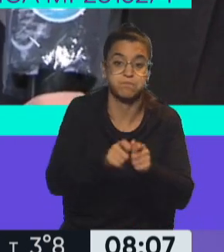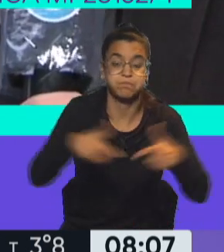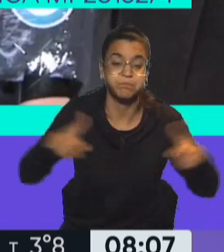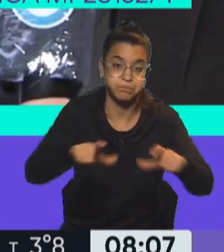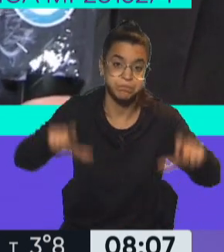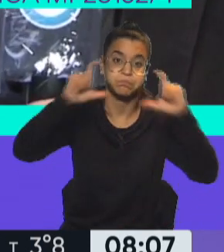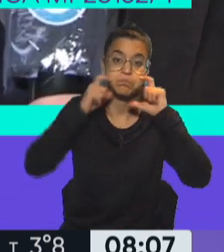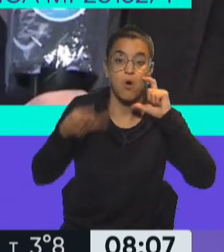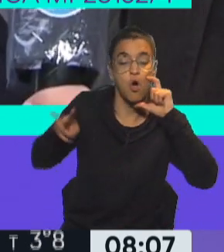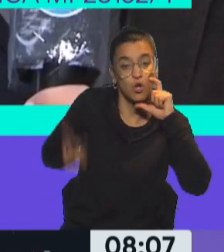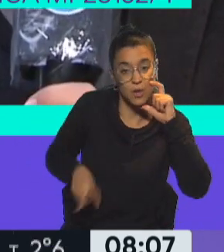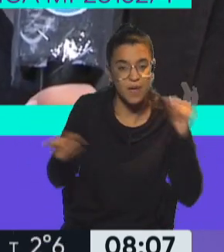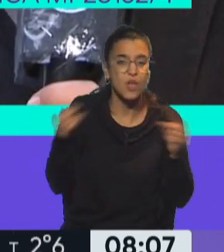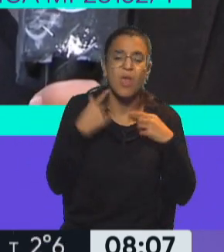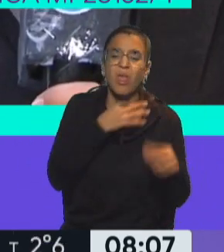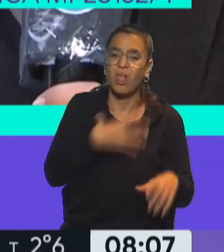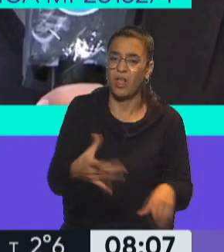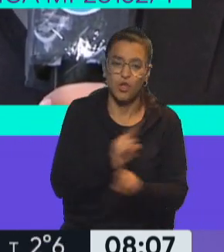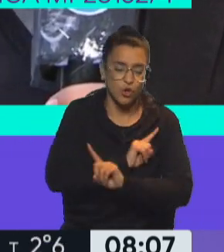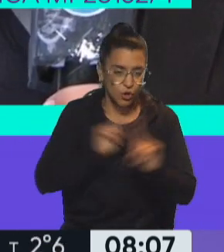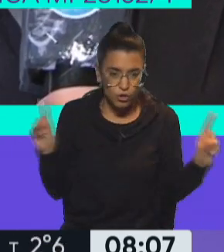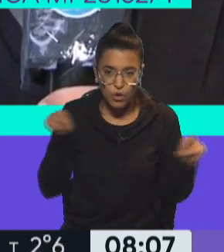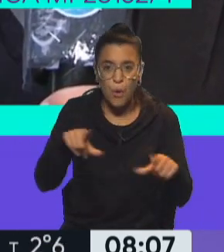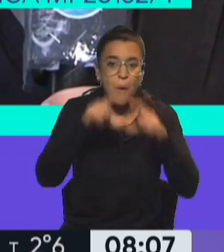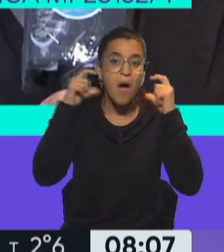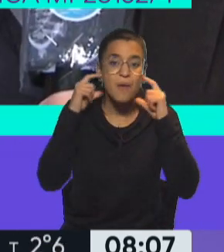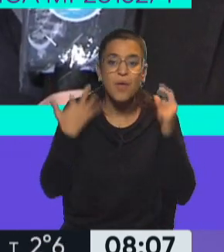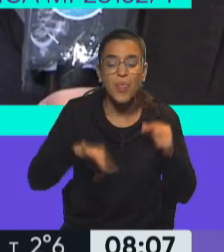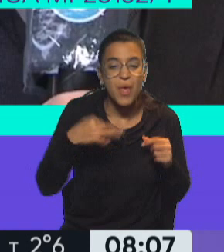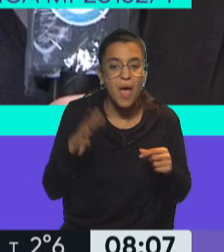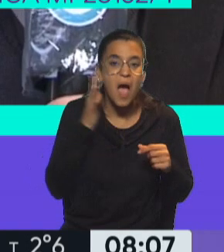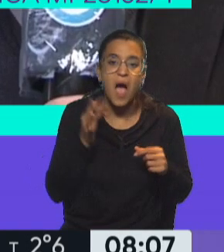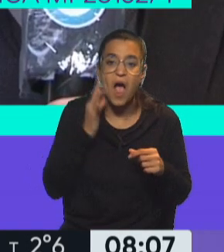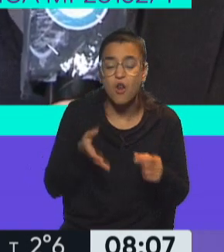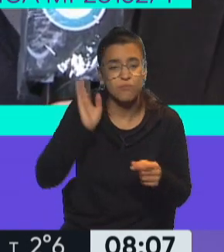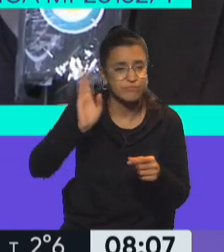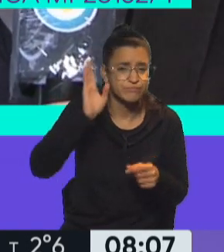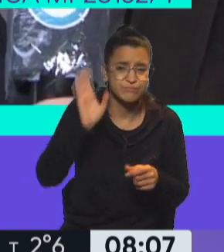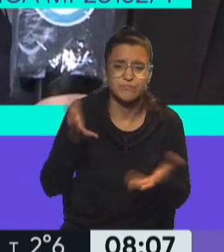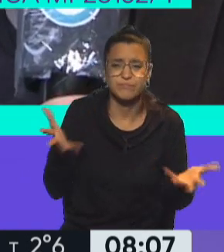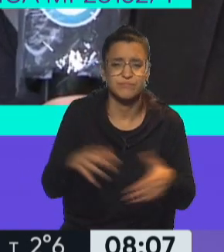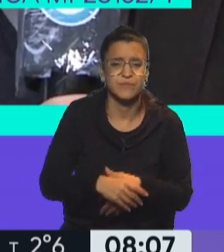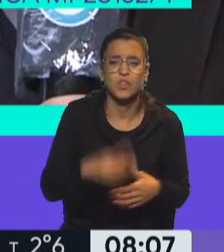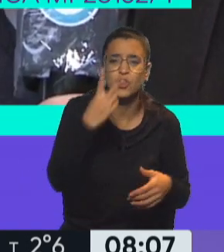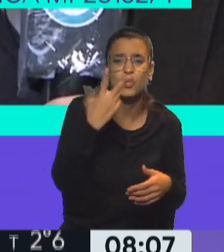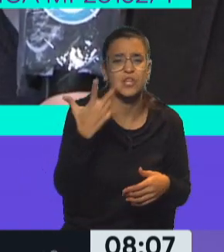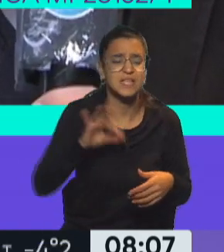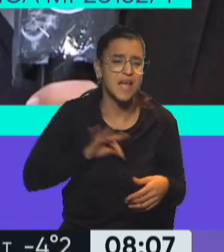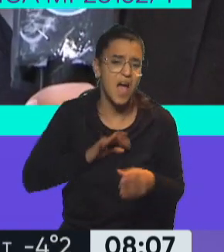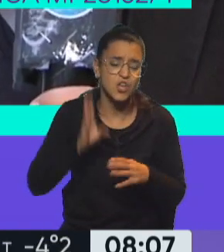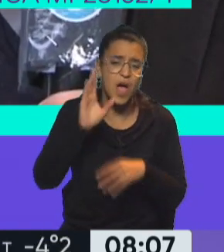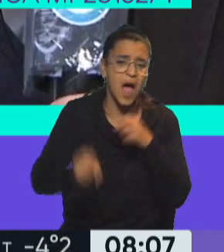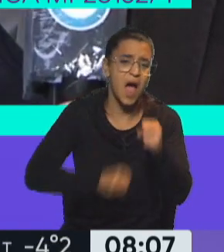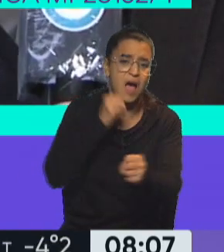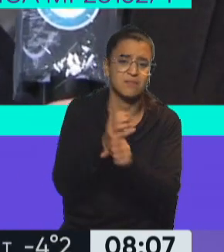Así es que no hay que relajar en ningún momento. El barbijo tiene que ser algo que va a convivir con nosotros por lo menos 2 o 3 años hasta que la cantidad